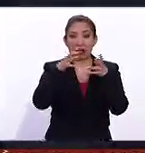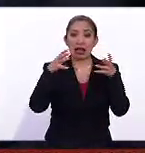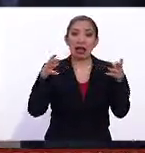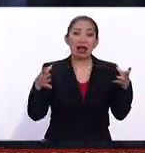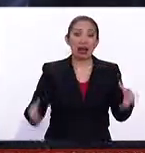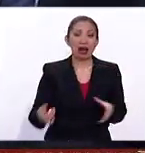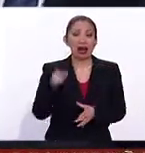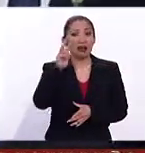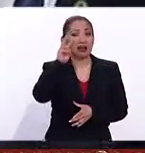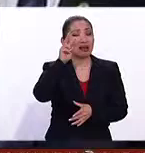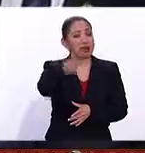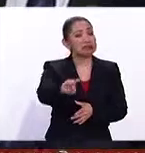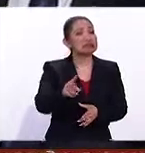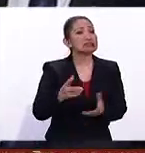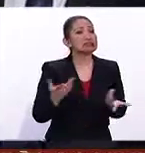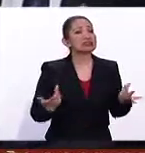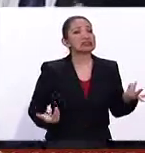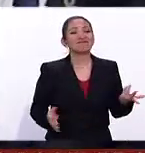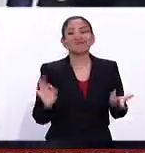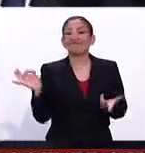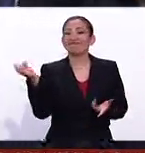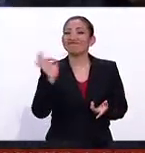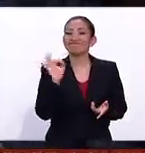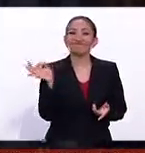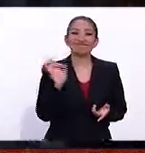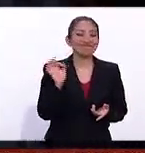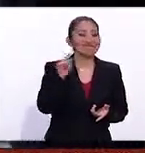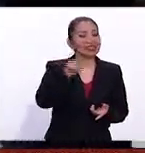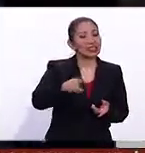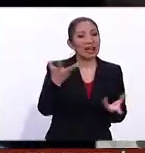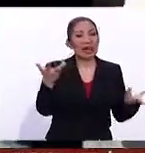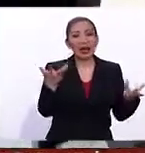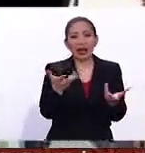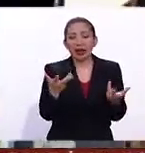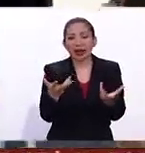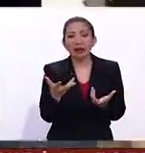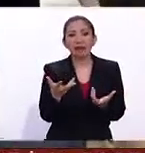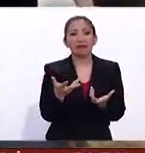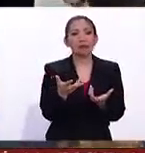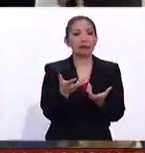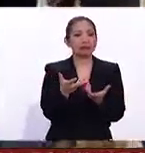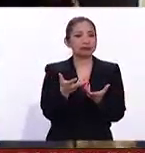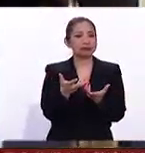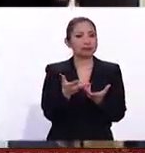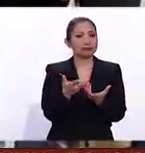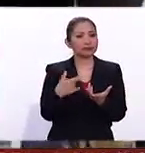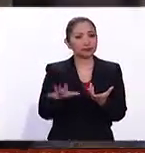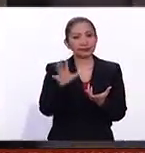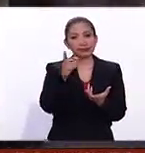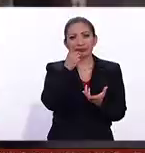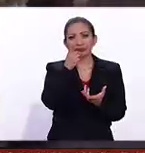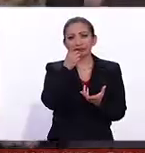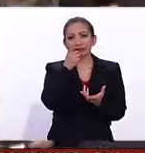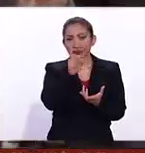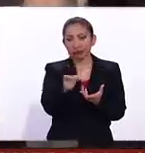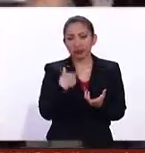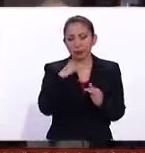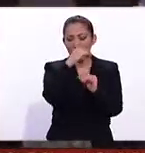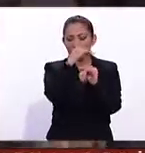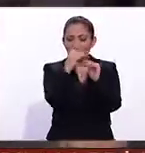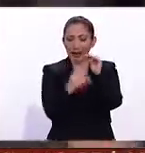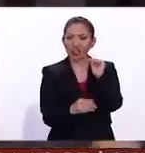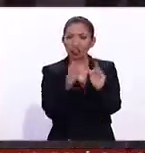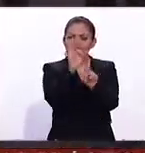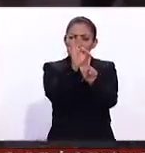mayúsculo, nos enfrentamos a un desafío que tiene que ver con el lograr hacer patente la reducción de